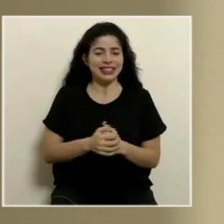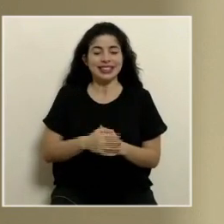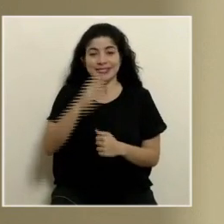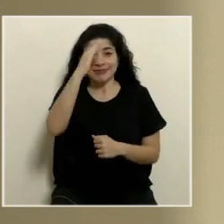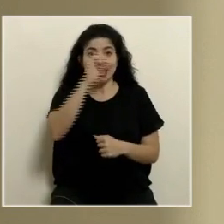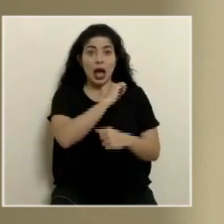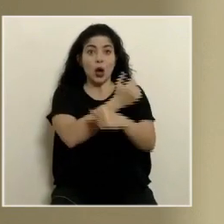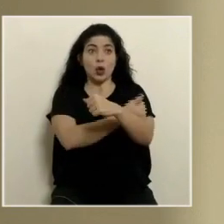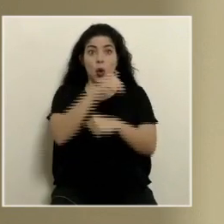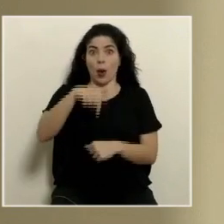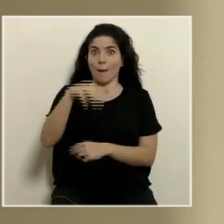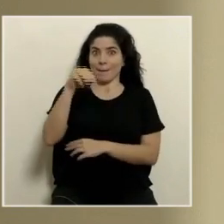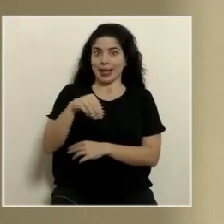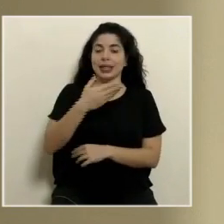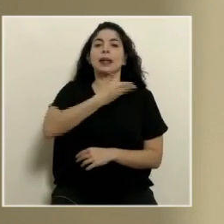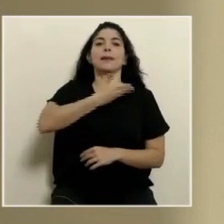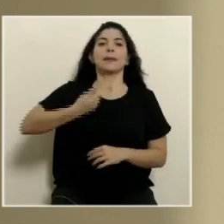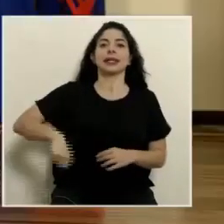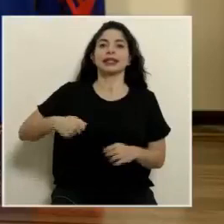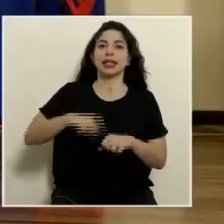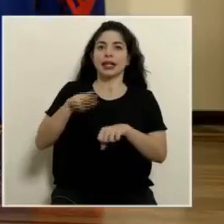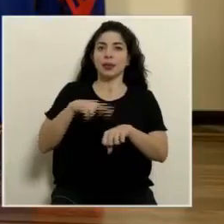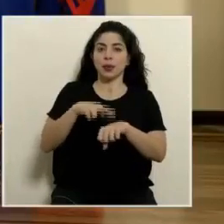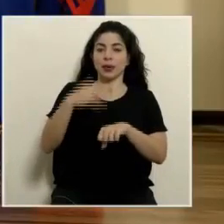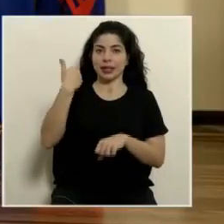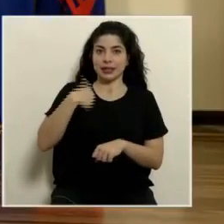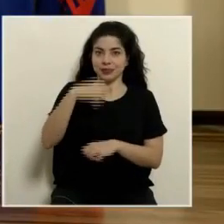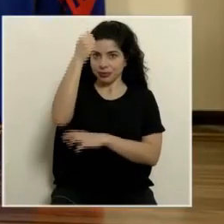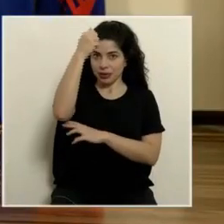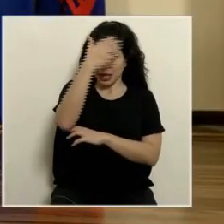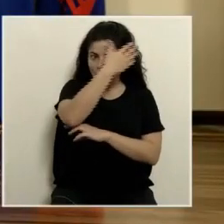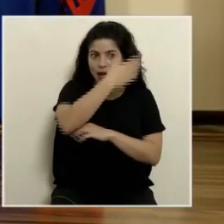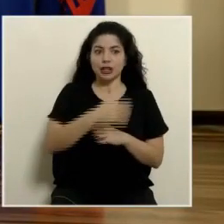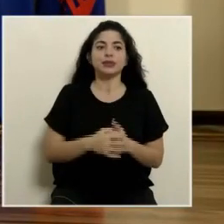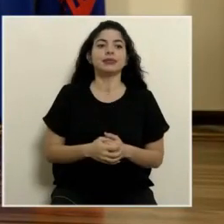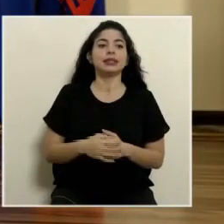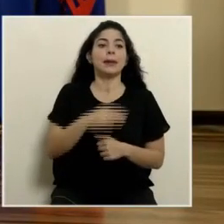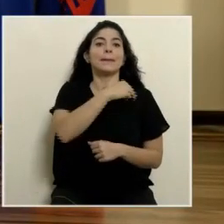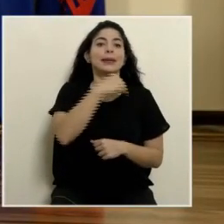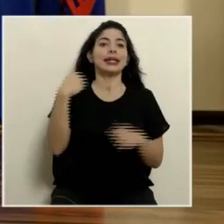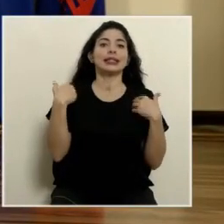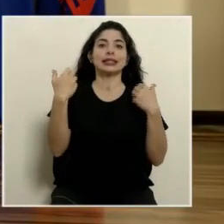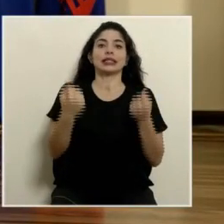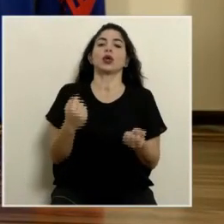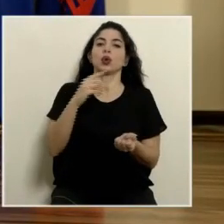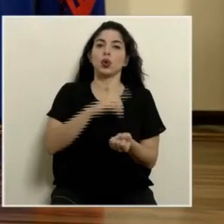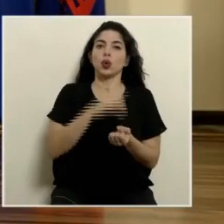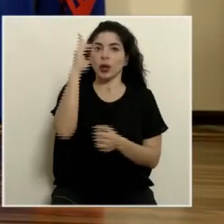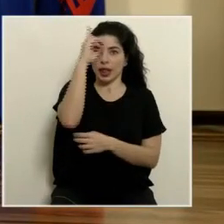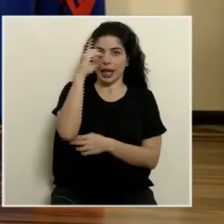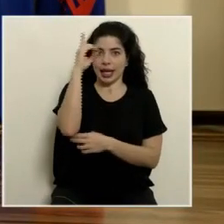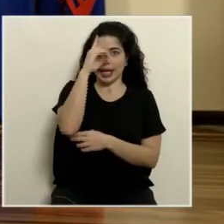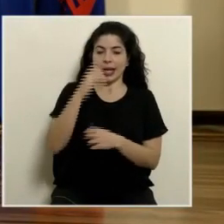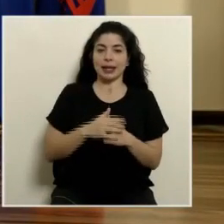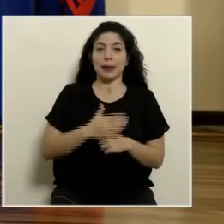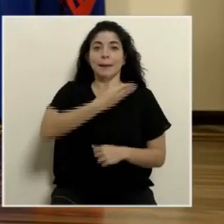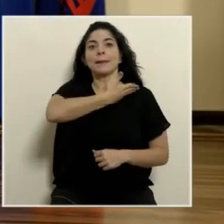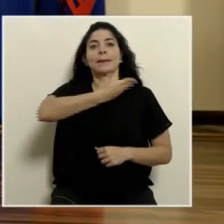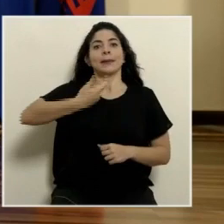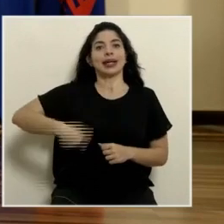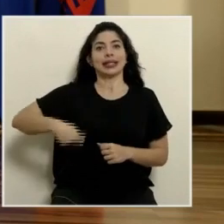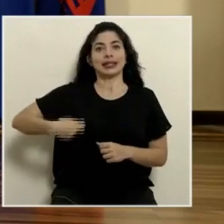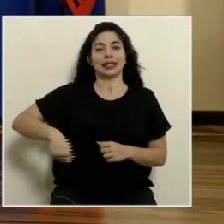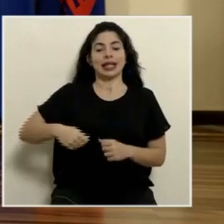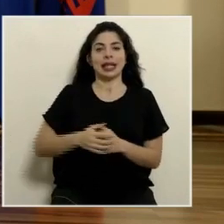acompaña este martes el presidente de la República, el señor Carlos Alvarado Quesada, el ministro de Salud, el doctor Daniel Salas, el